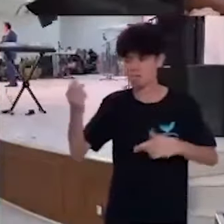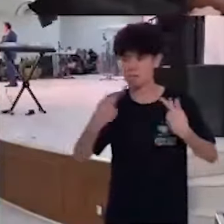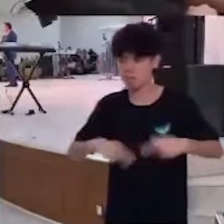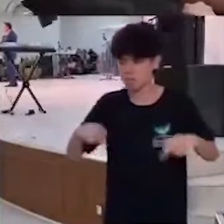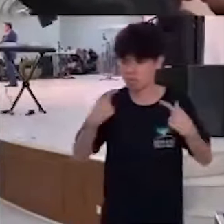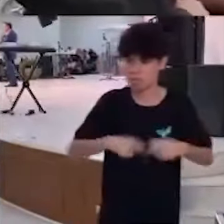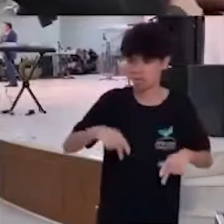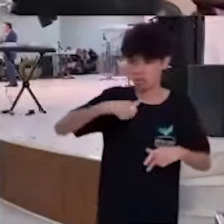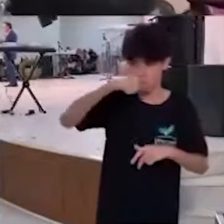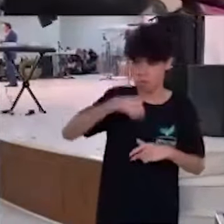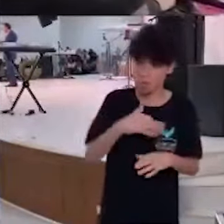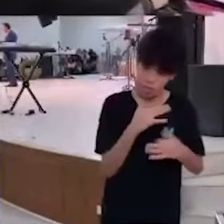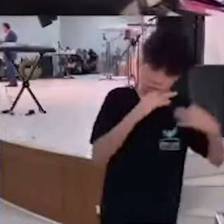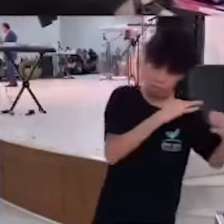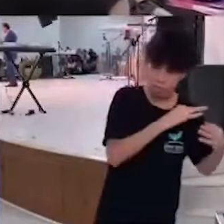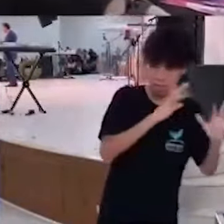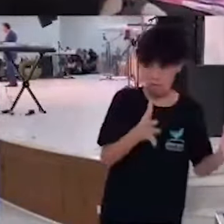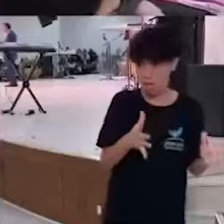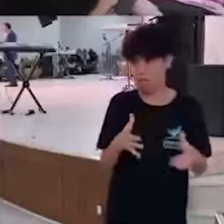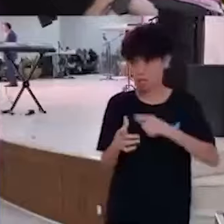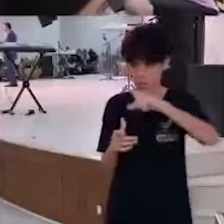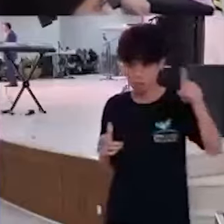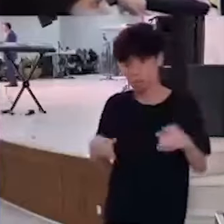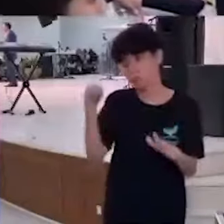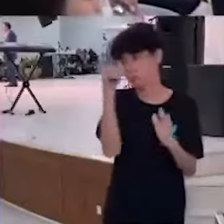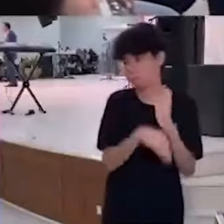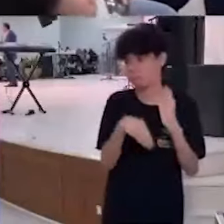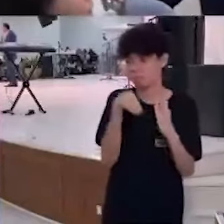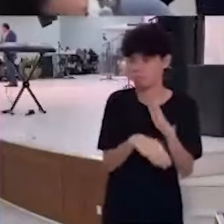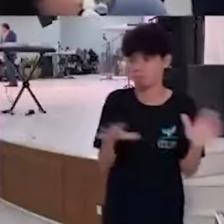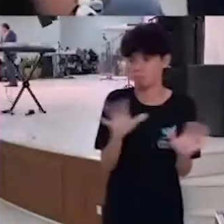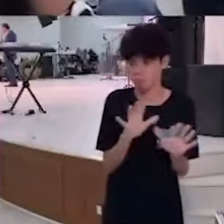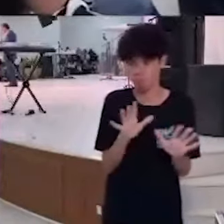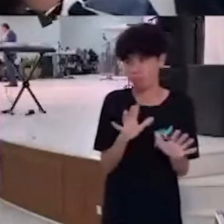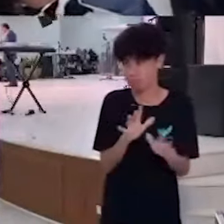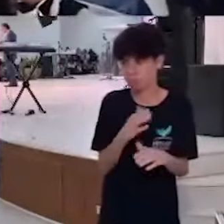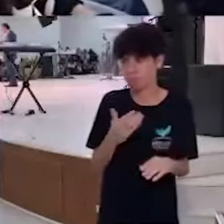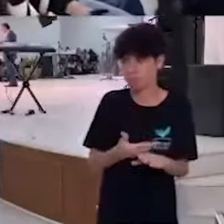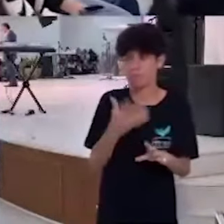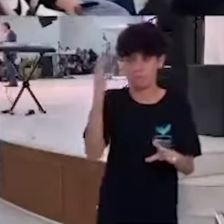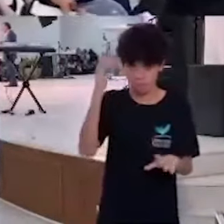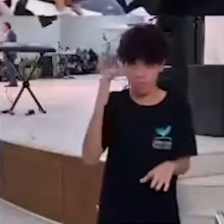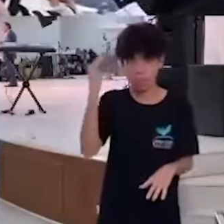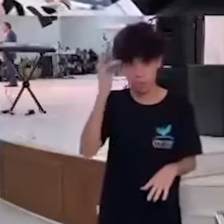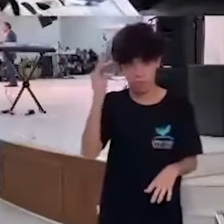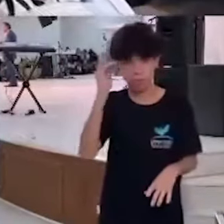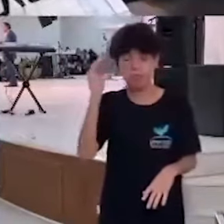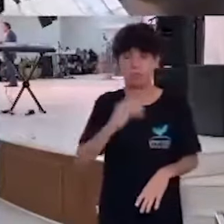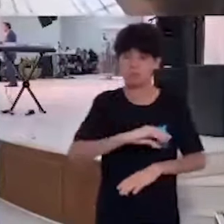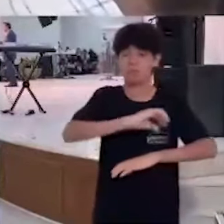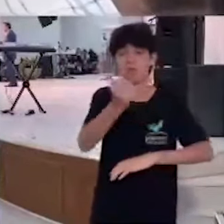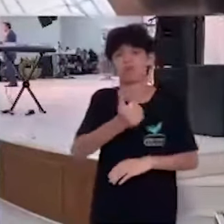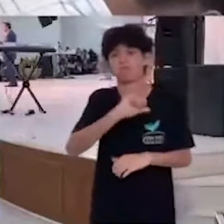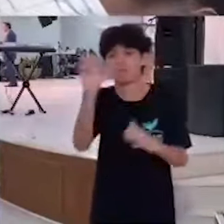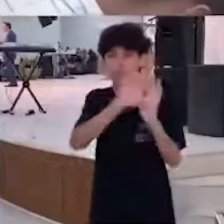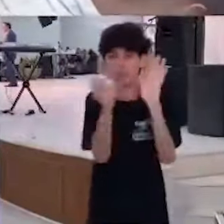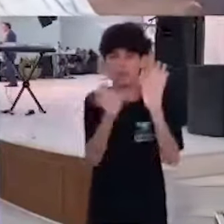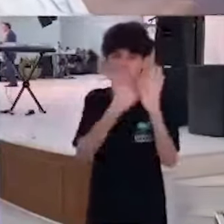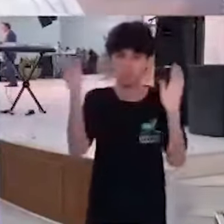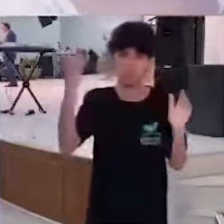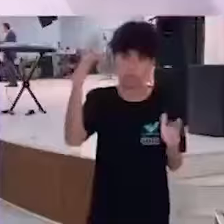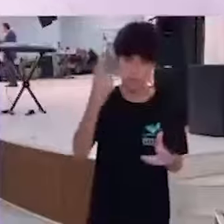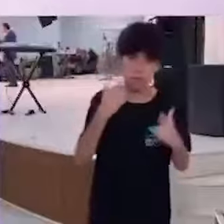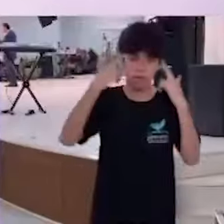toda costa. Y otra vez el ejemplo es el rey David. Las consecuencias de su adulterio fueron muchas y devastadoras, ¿se